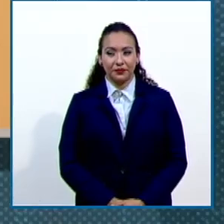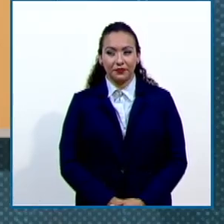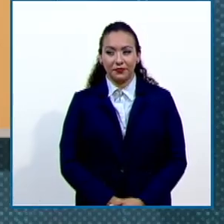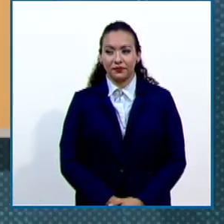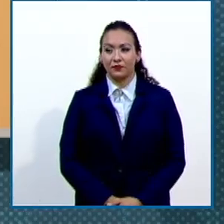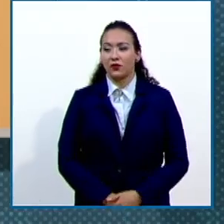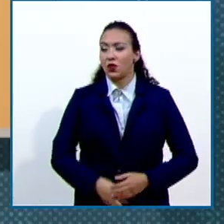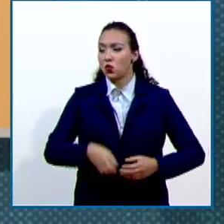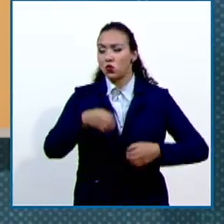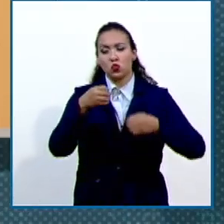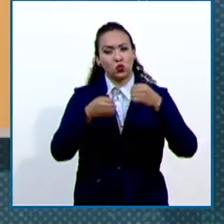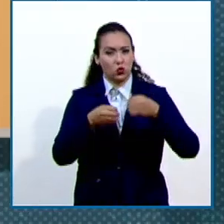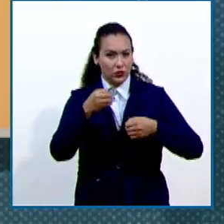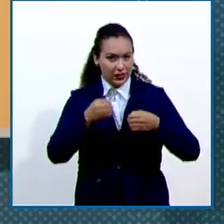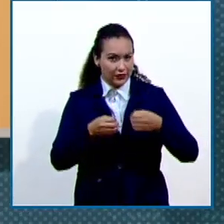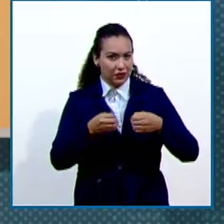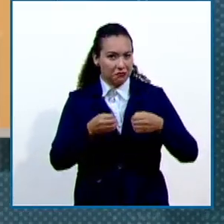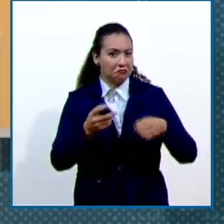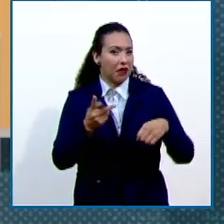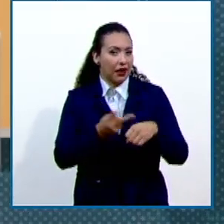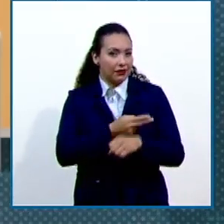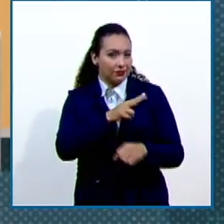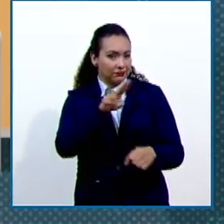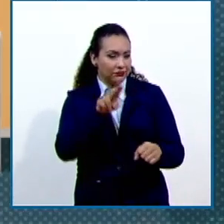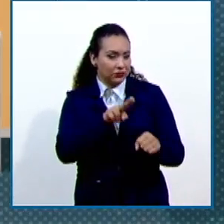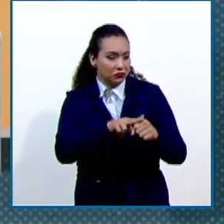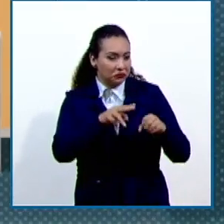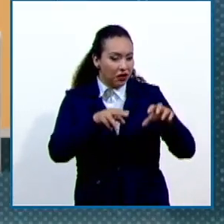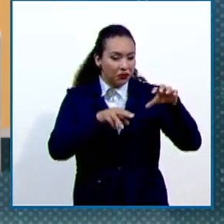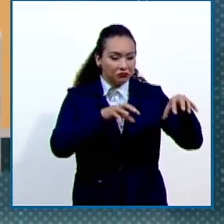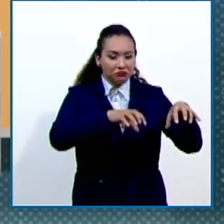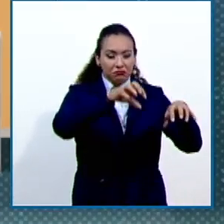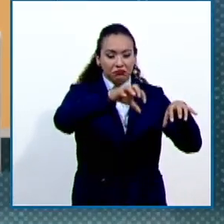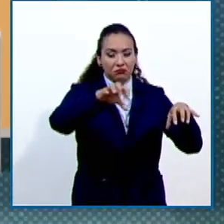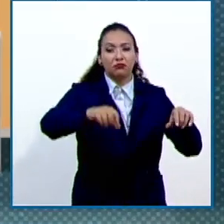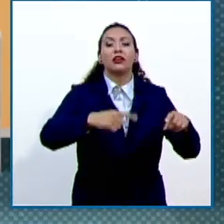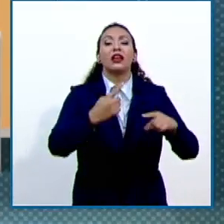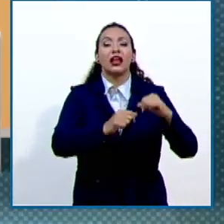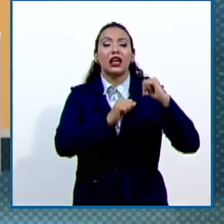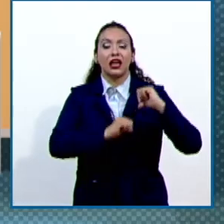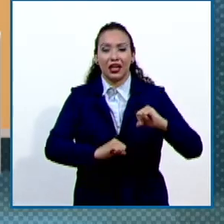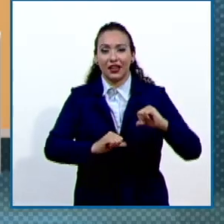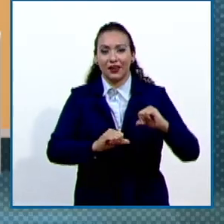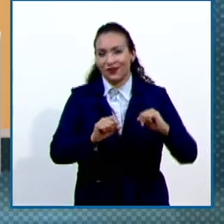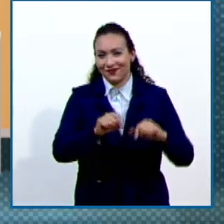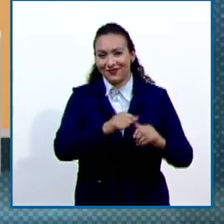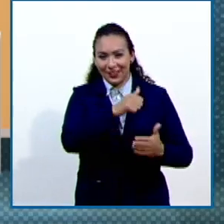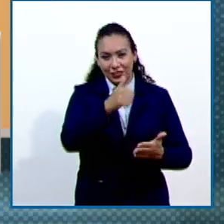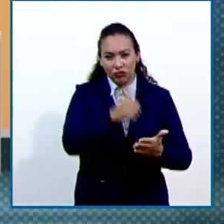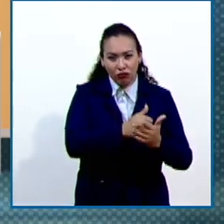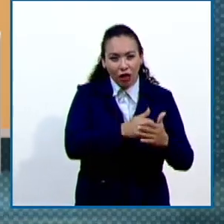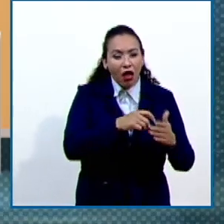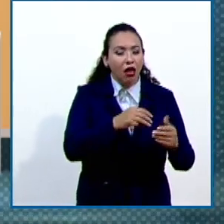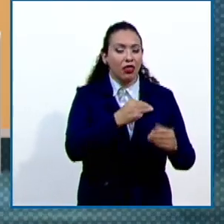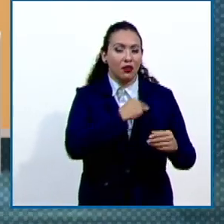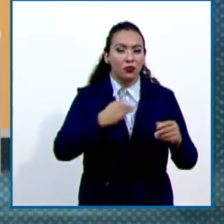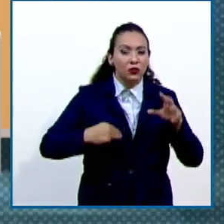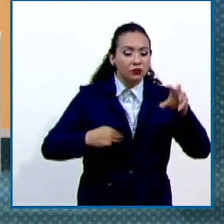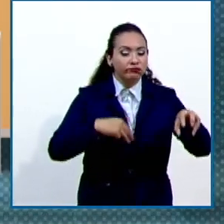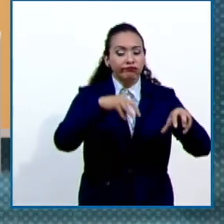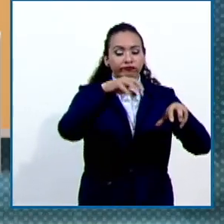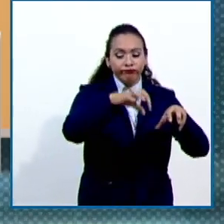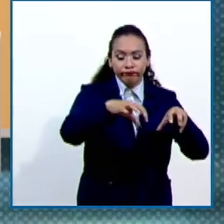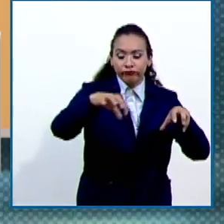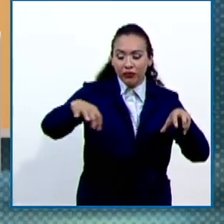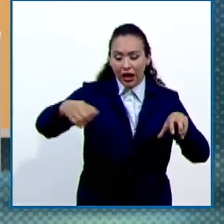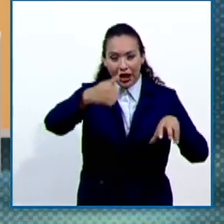La justicia cotidiana pues está en manos de los tribunales locales y los tribunales locales pues hay un variopinto por